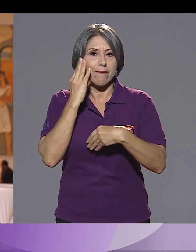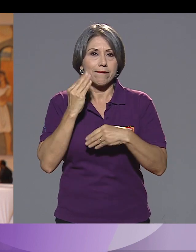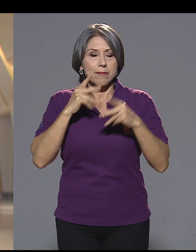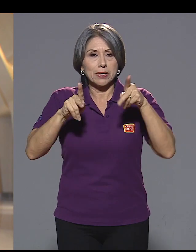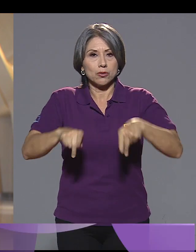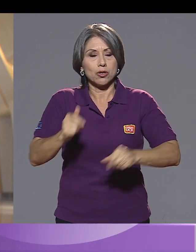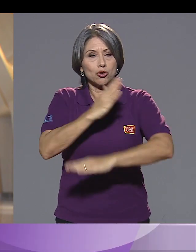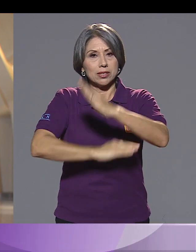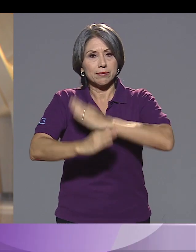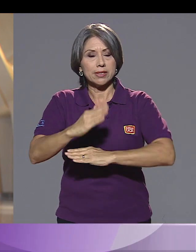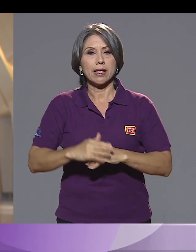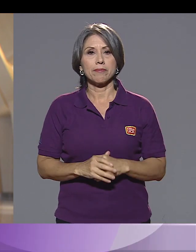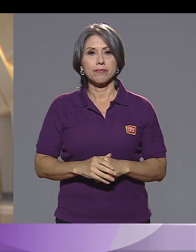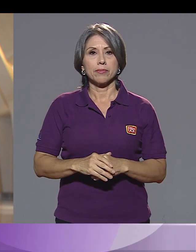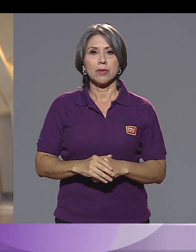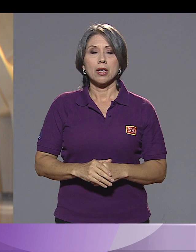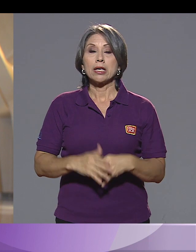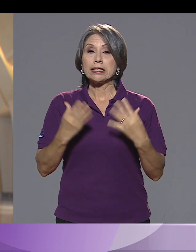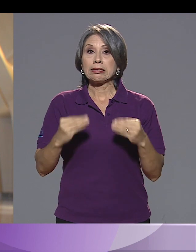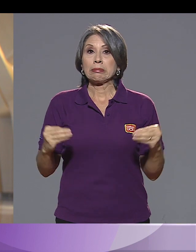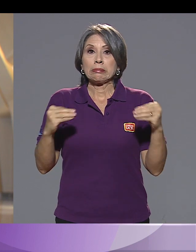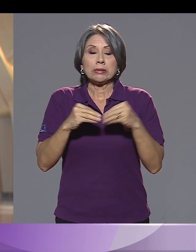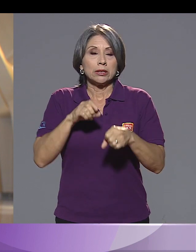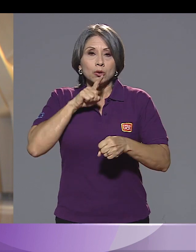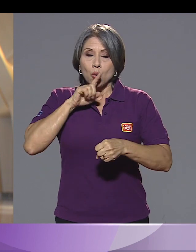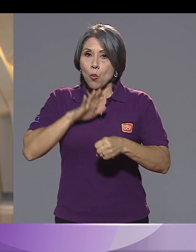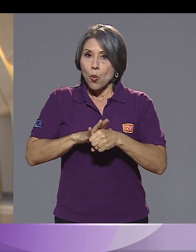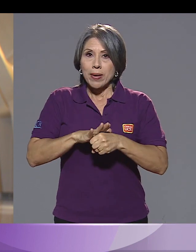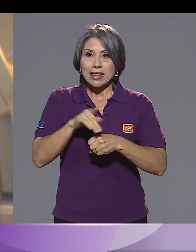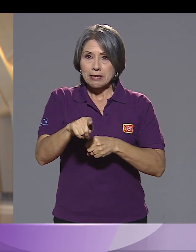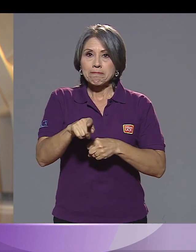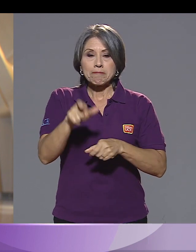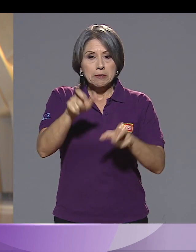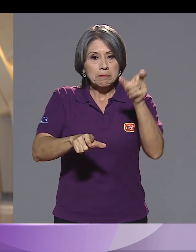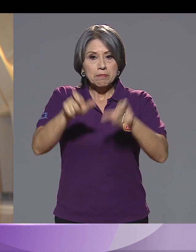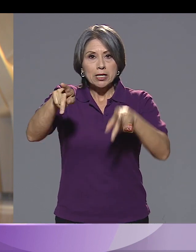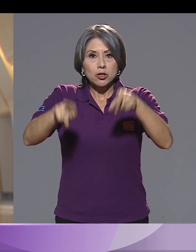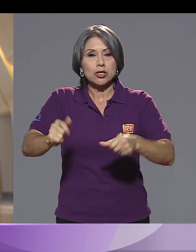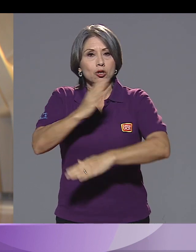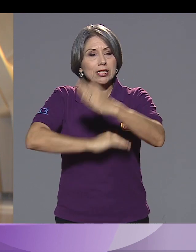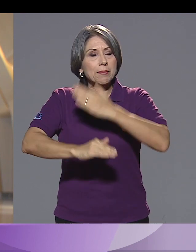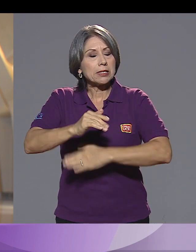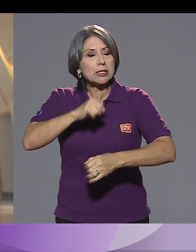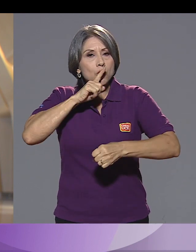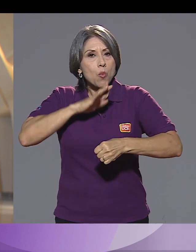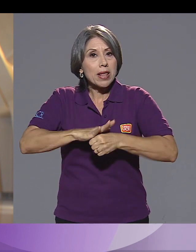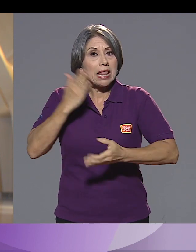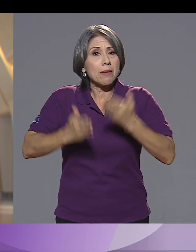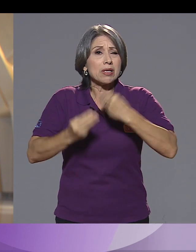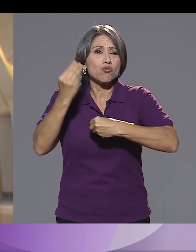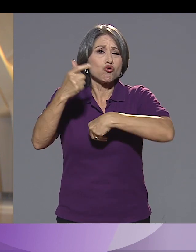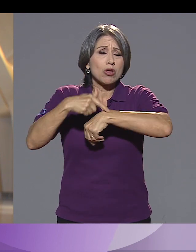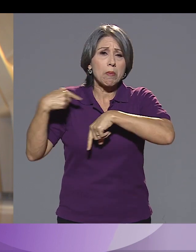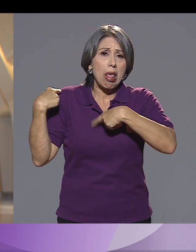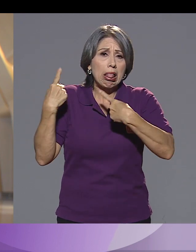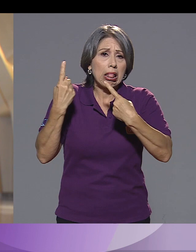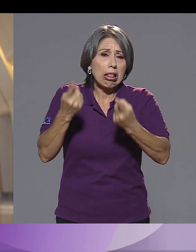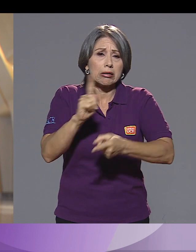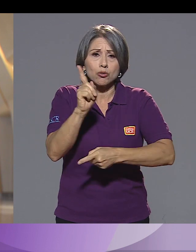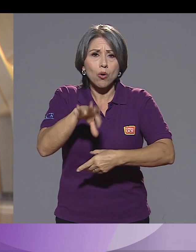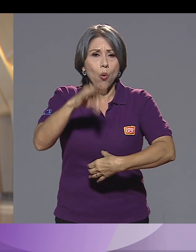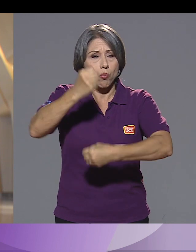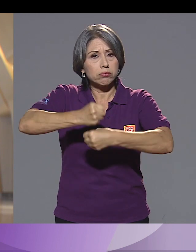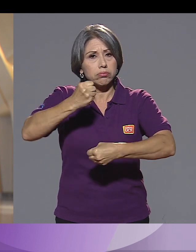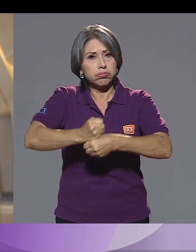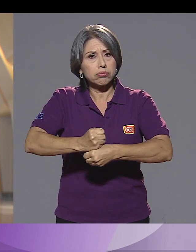discapacidad. Se comprometen muchísimo más, son personas que probablemente han pasado por un largo periodo para conseguir un